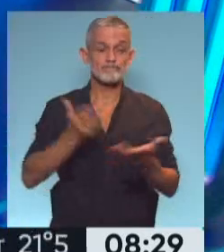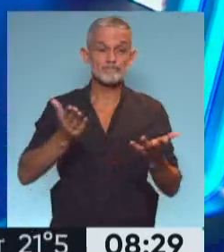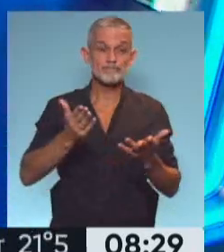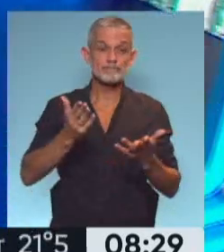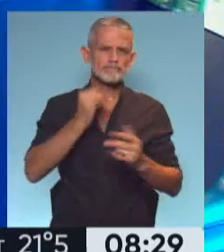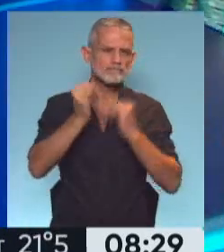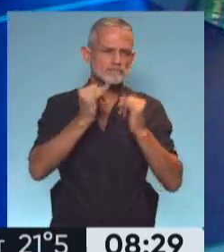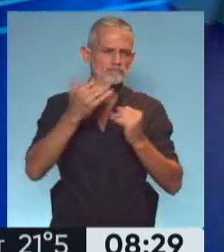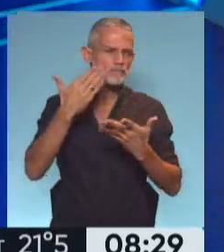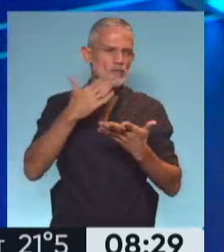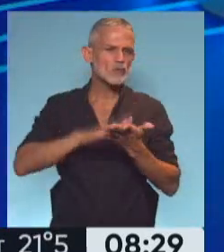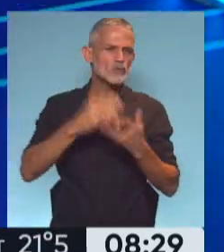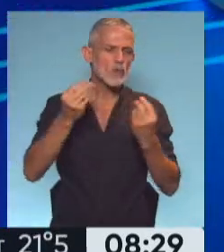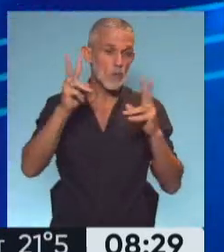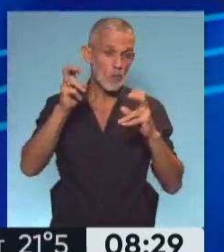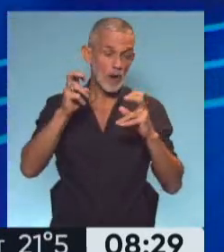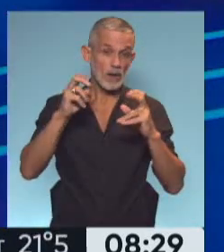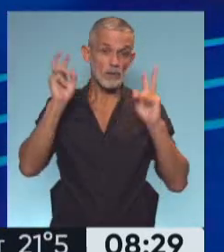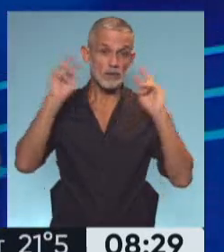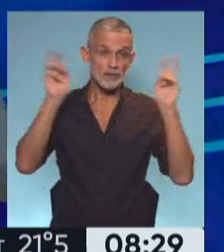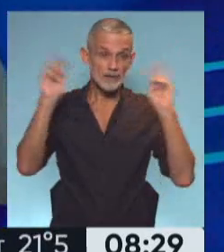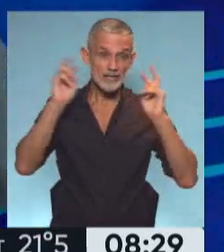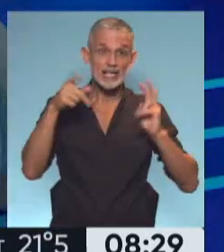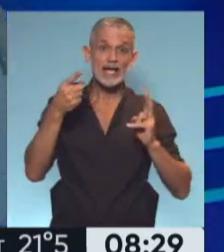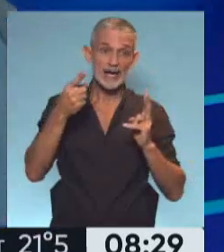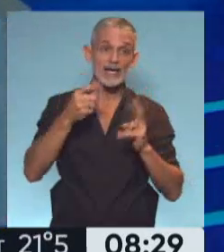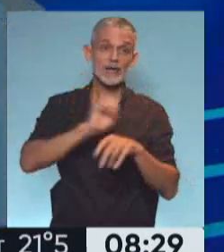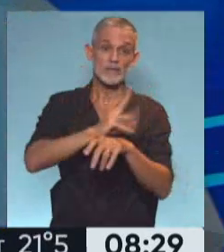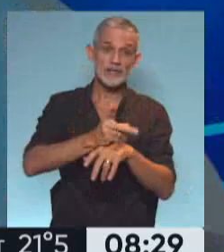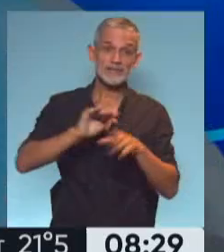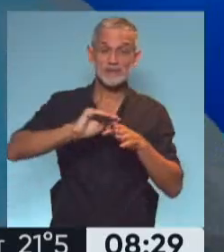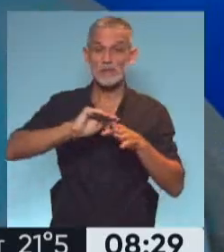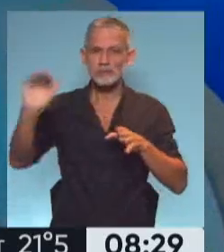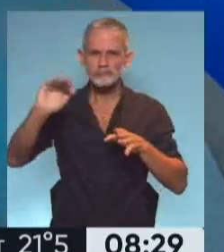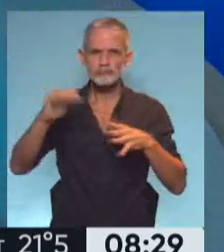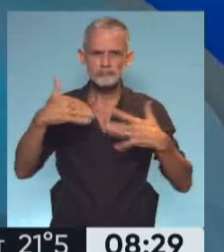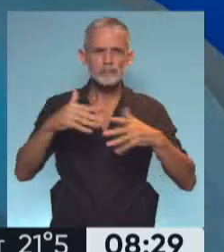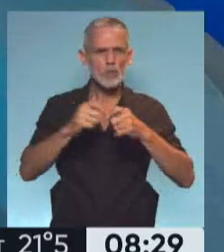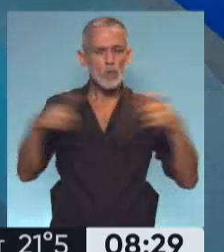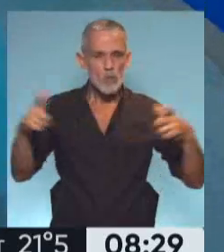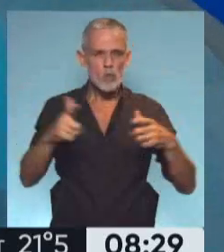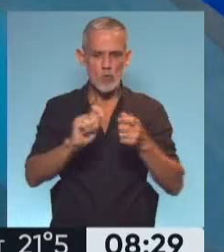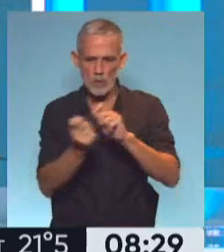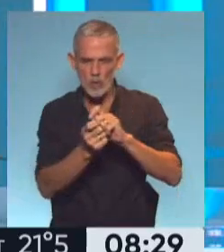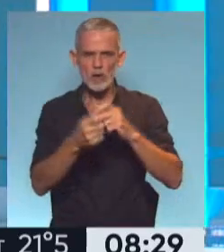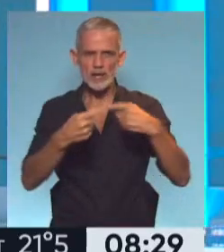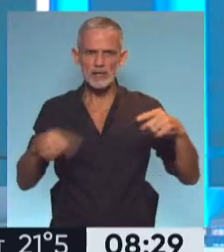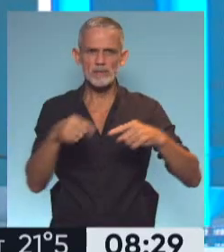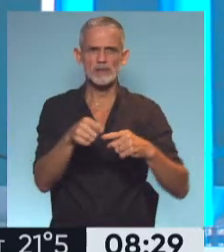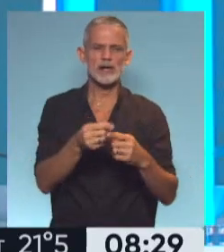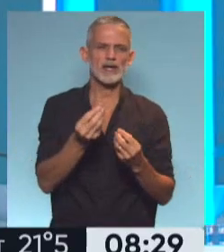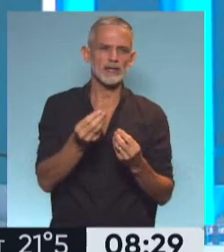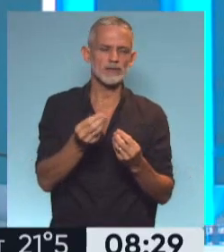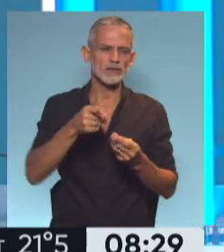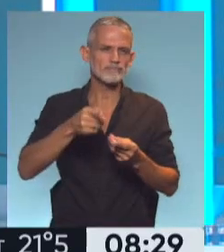Seguir hablando de precisamente la alerta, que significa que aumenten los casos, que se detecten nuevas variantes, el caso de la variante de Manaus, que es